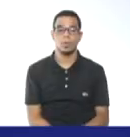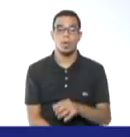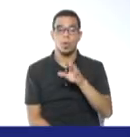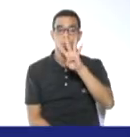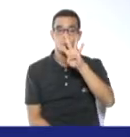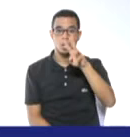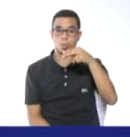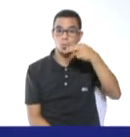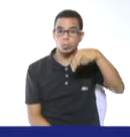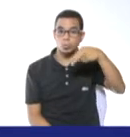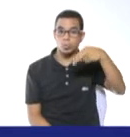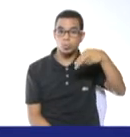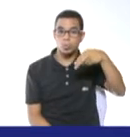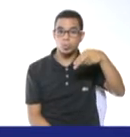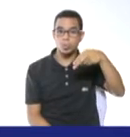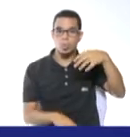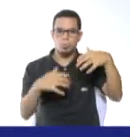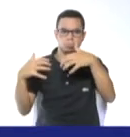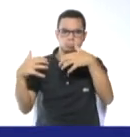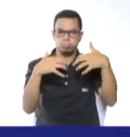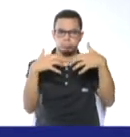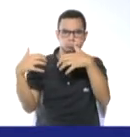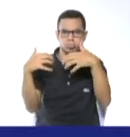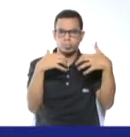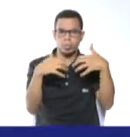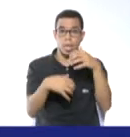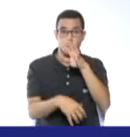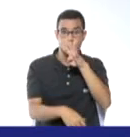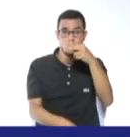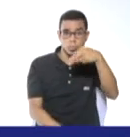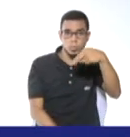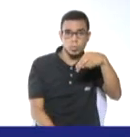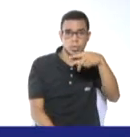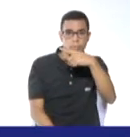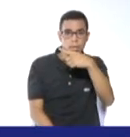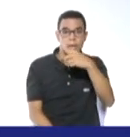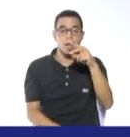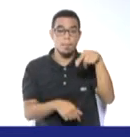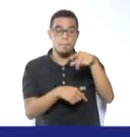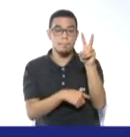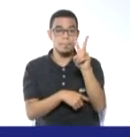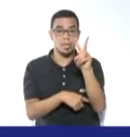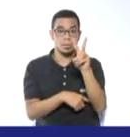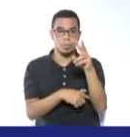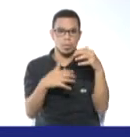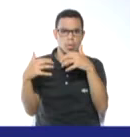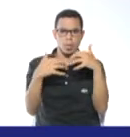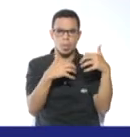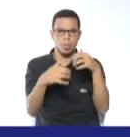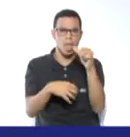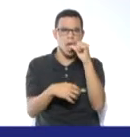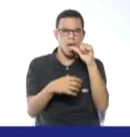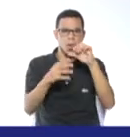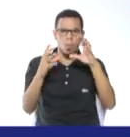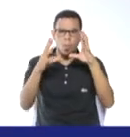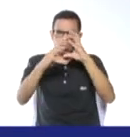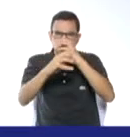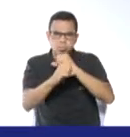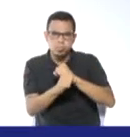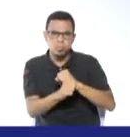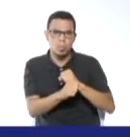...4 de noviembre, Batalla de Agua Negra. El 4 de noviembre se conmemora en Venezuela la Batalla de Agua Negra en el estado